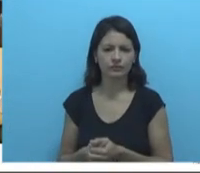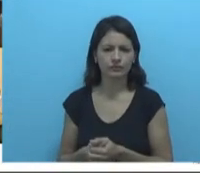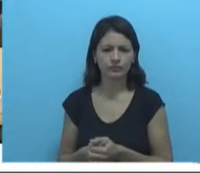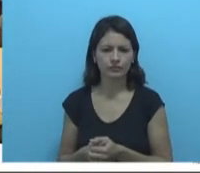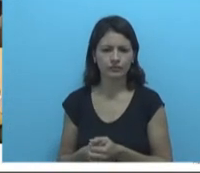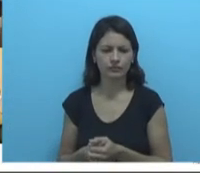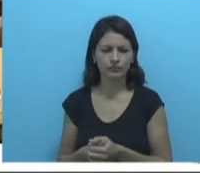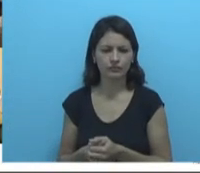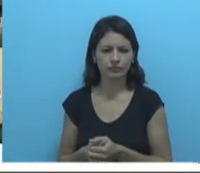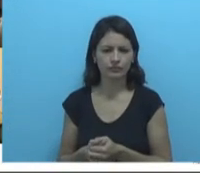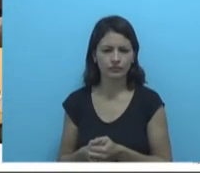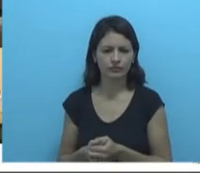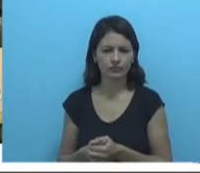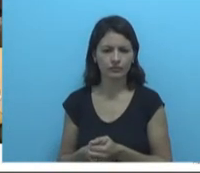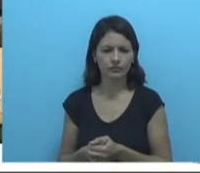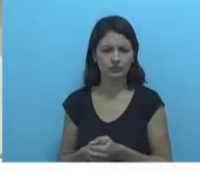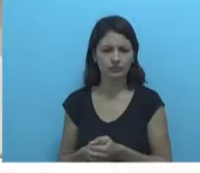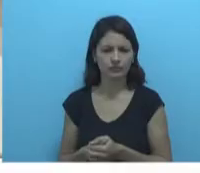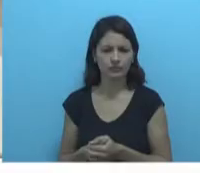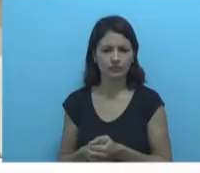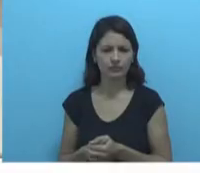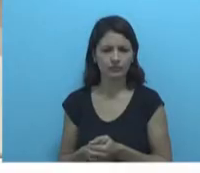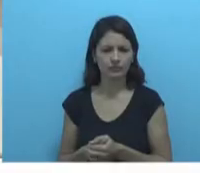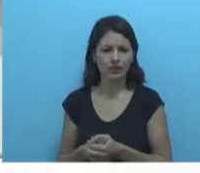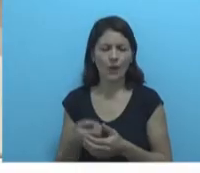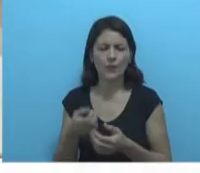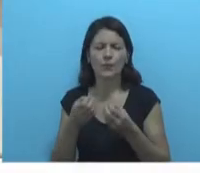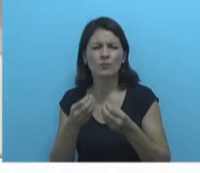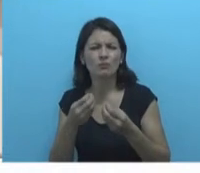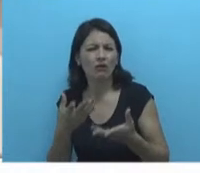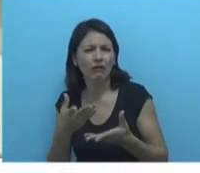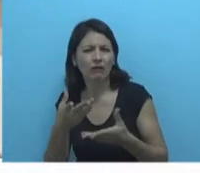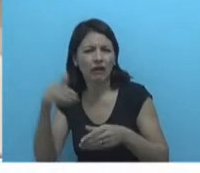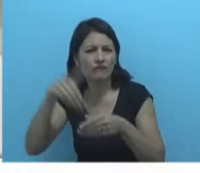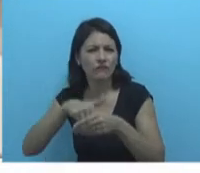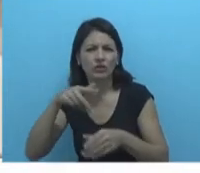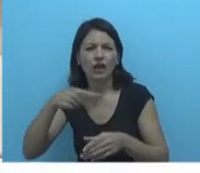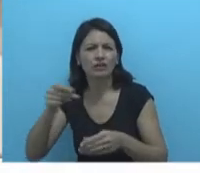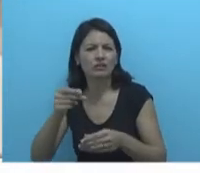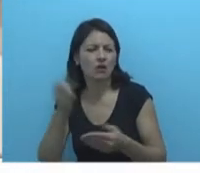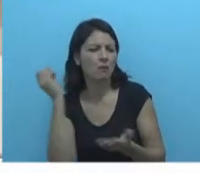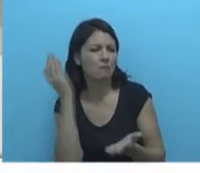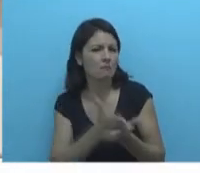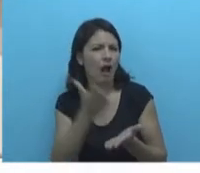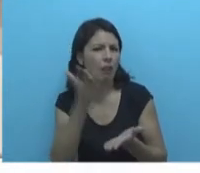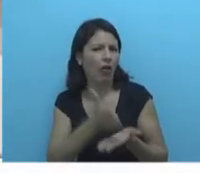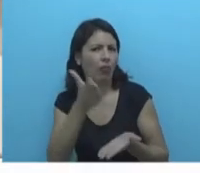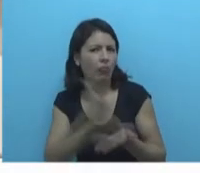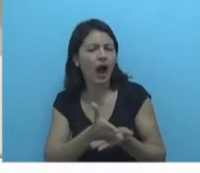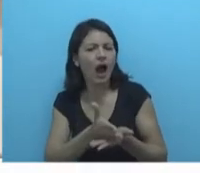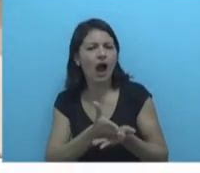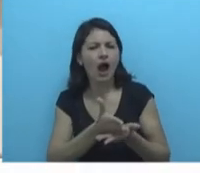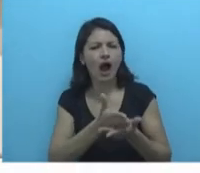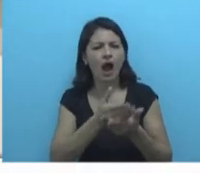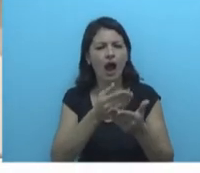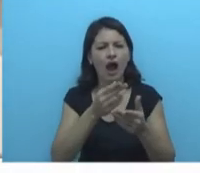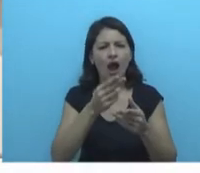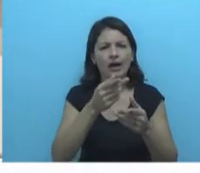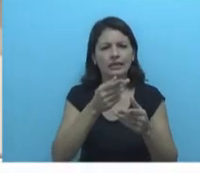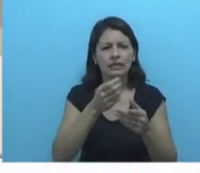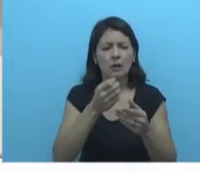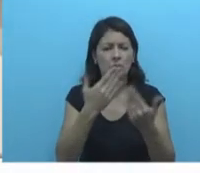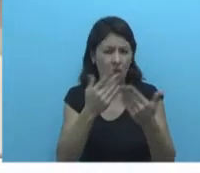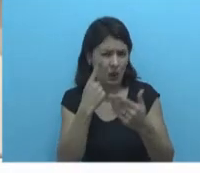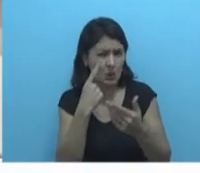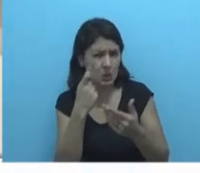que no puntualmente con mayores sanciones se van a lograr mejores controles, por lo cual no pedimos, si ya se vota